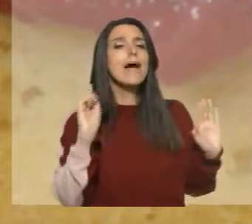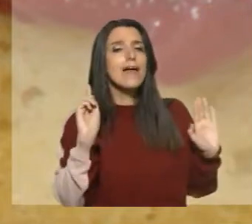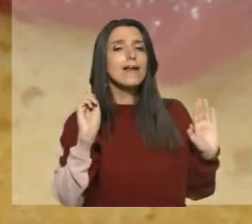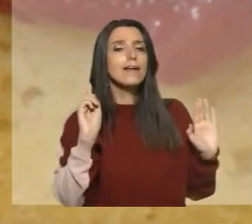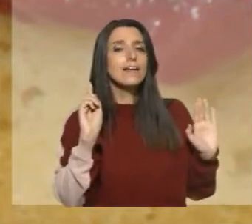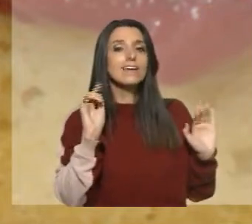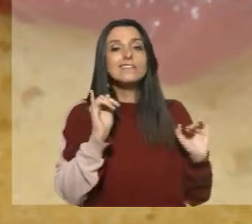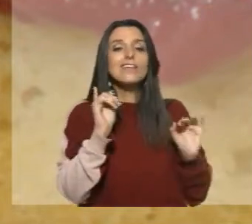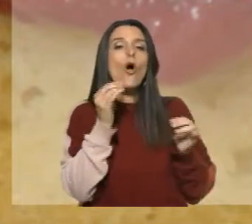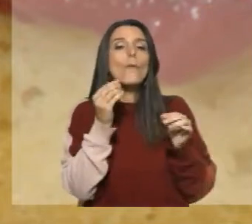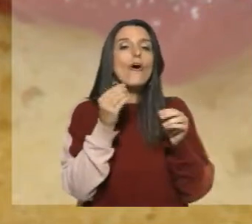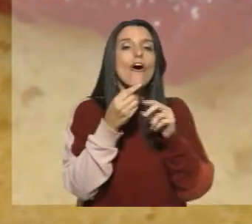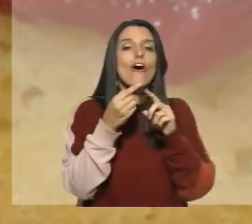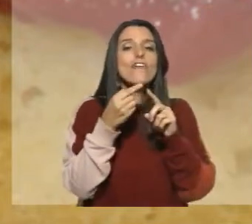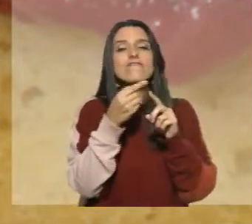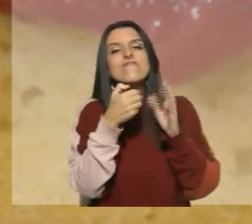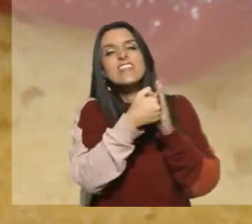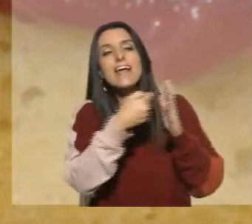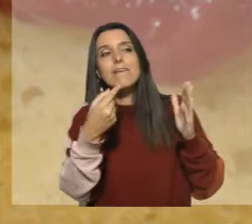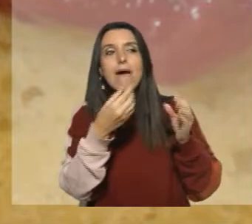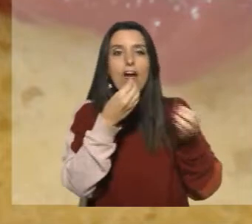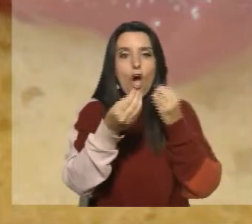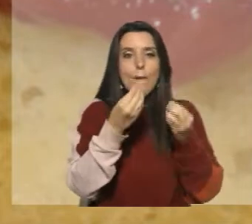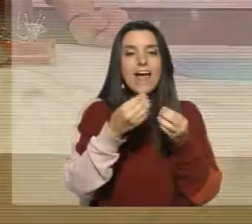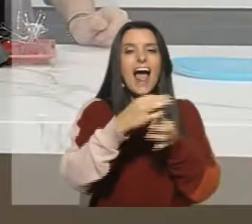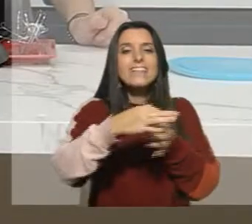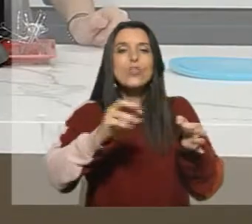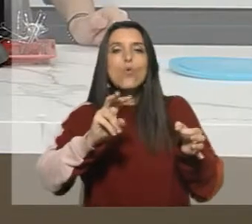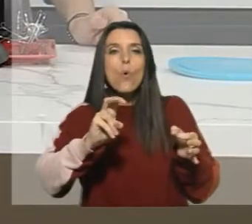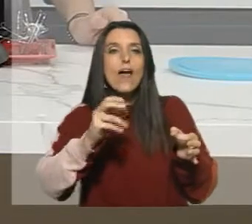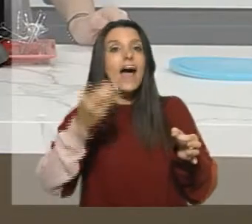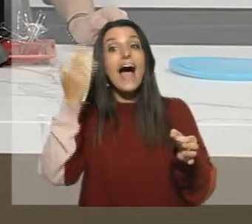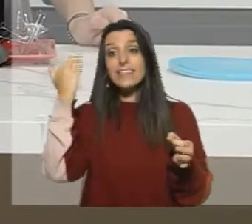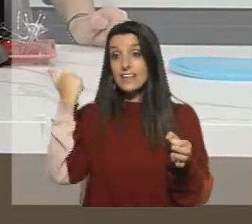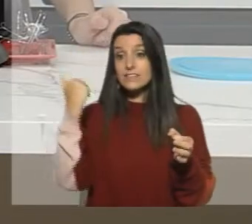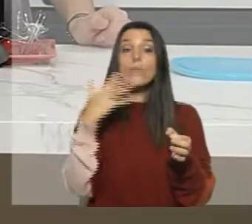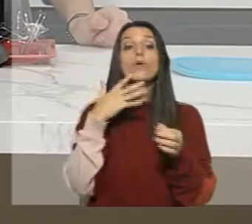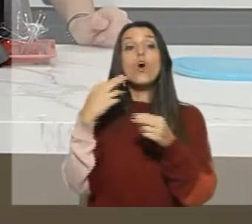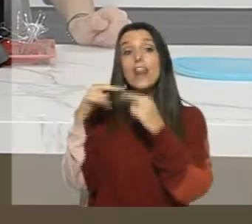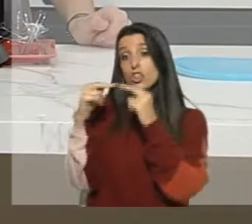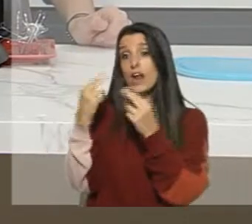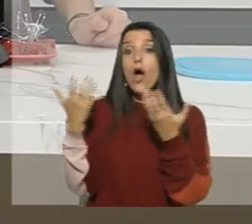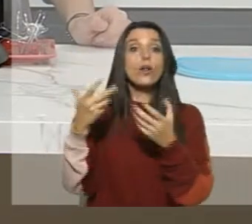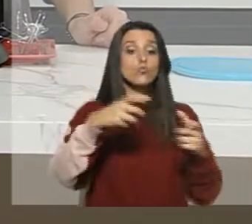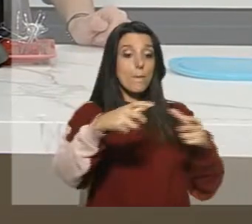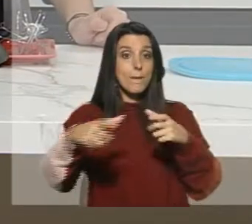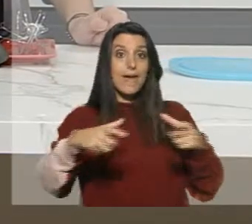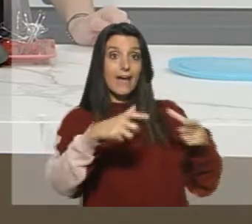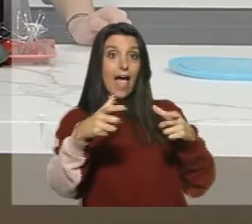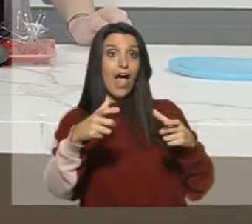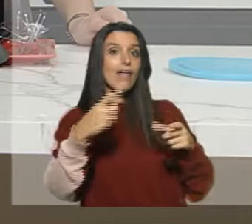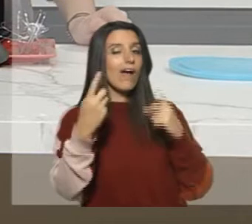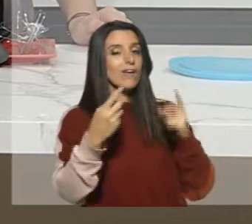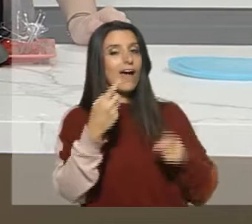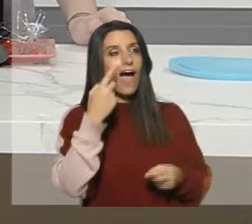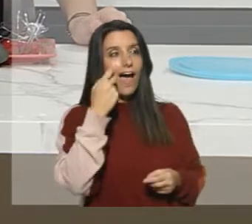como de picadita de fin de semana. Aparte, ¿vos sabés qué? Antes era como una cosa que a veces la tenían en los restaurantes, pero ahora ya en muchos supermercados se han avivado y a la